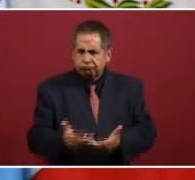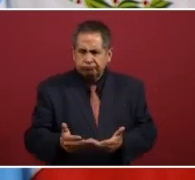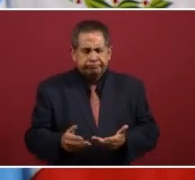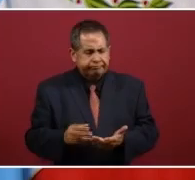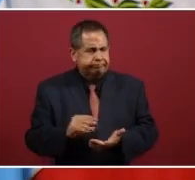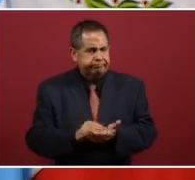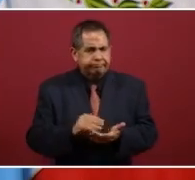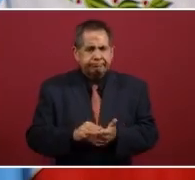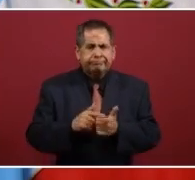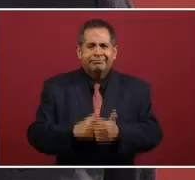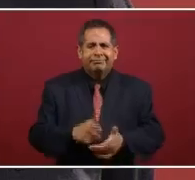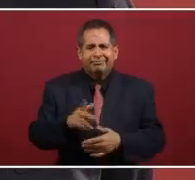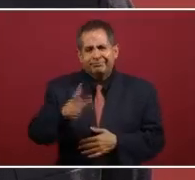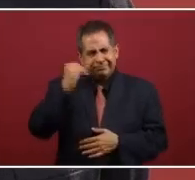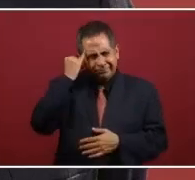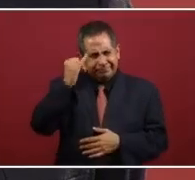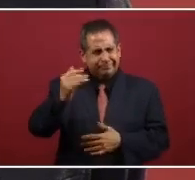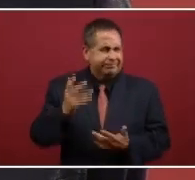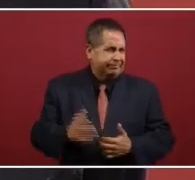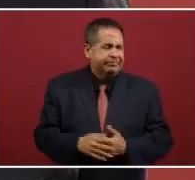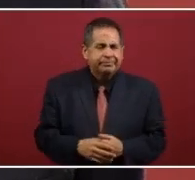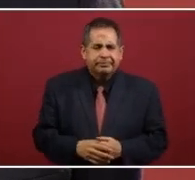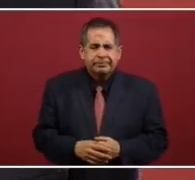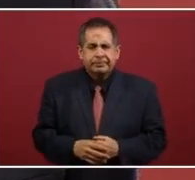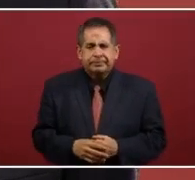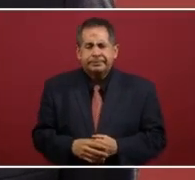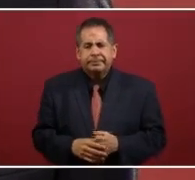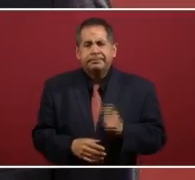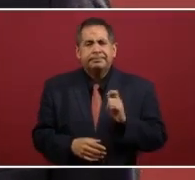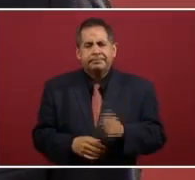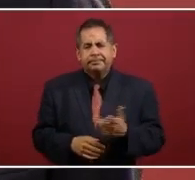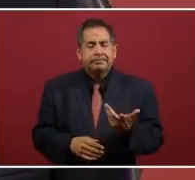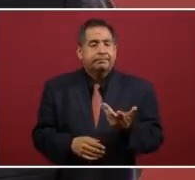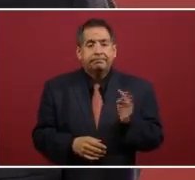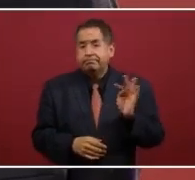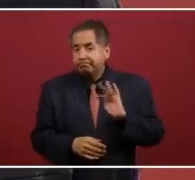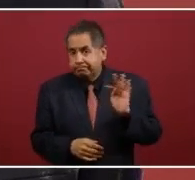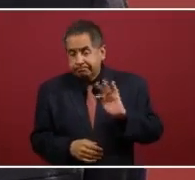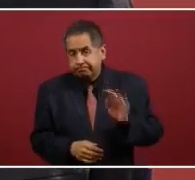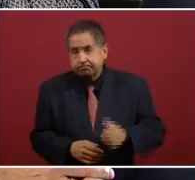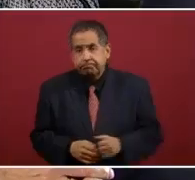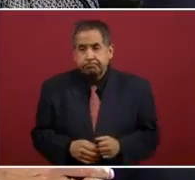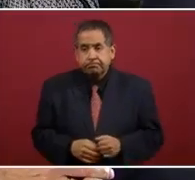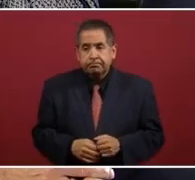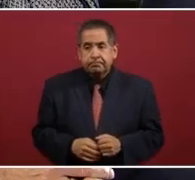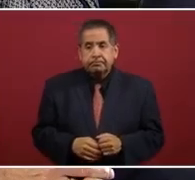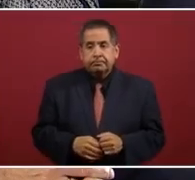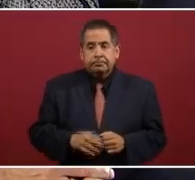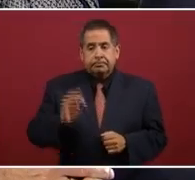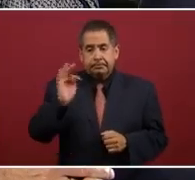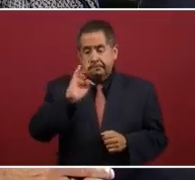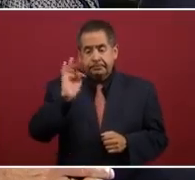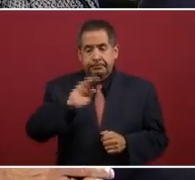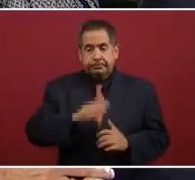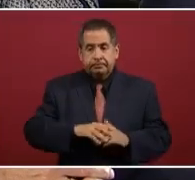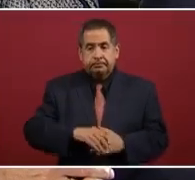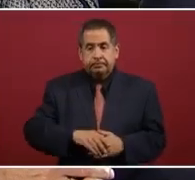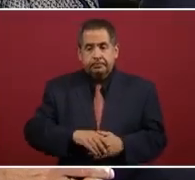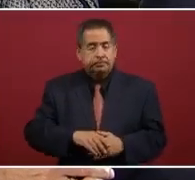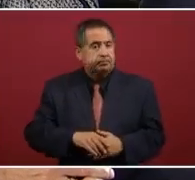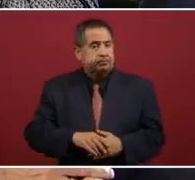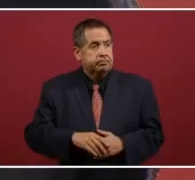extranjero, pero imaginemos lo que sucedería si no